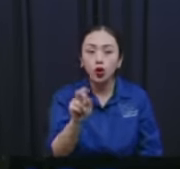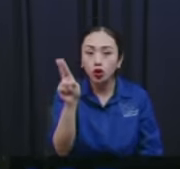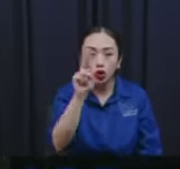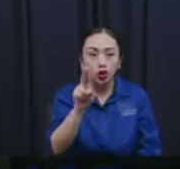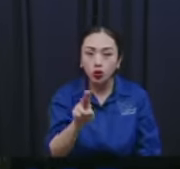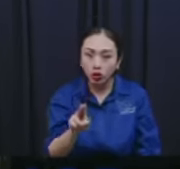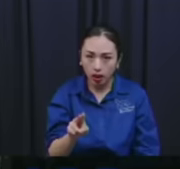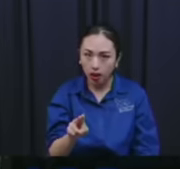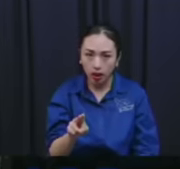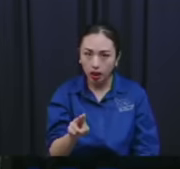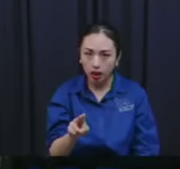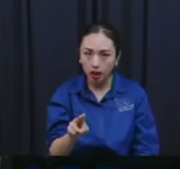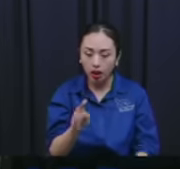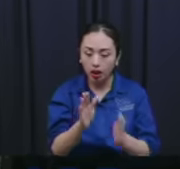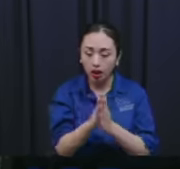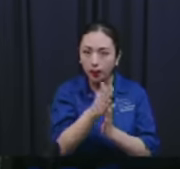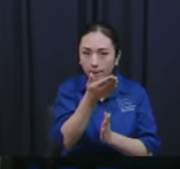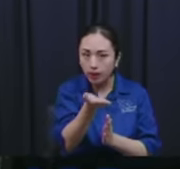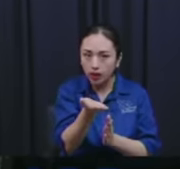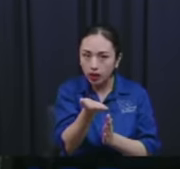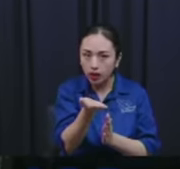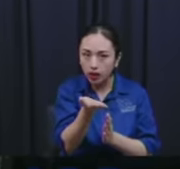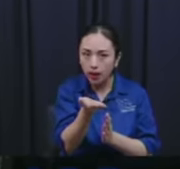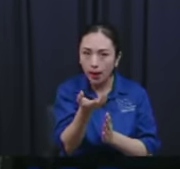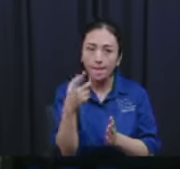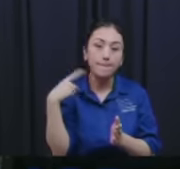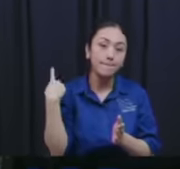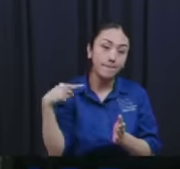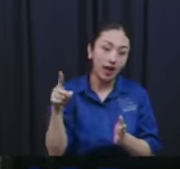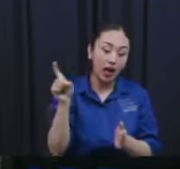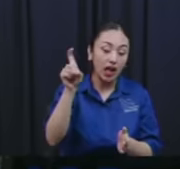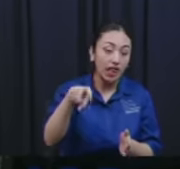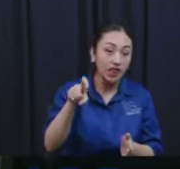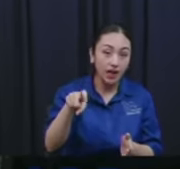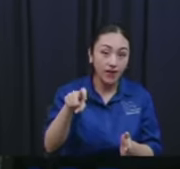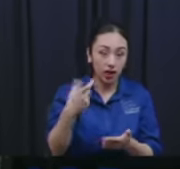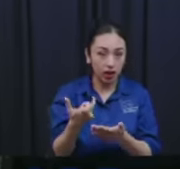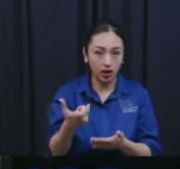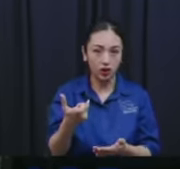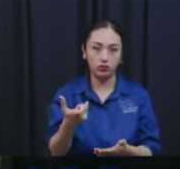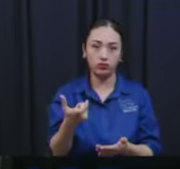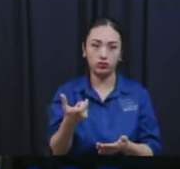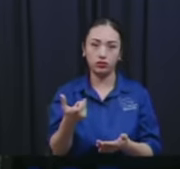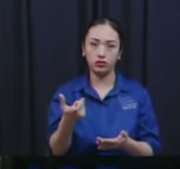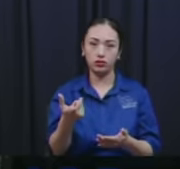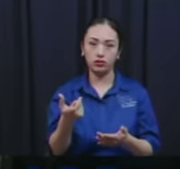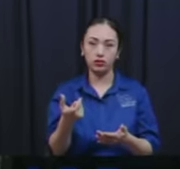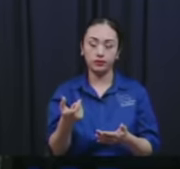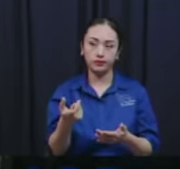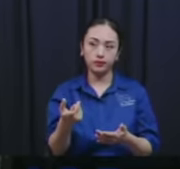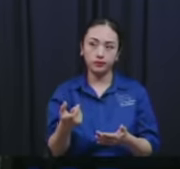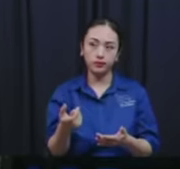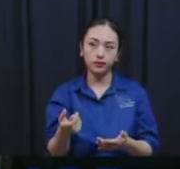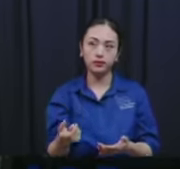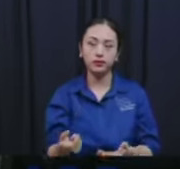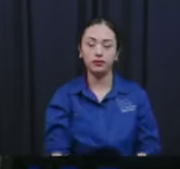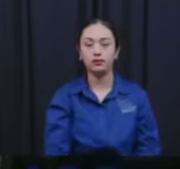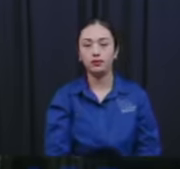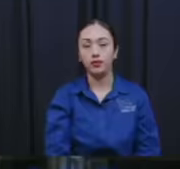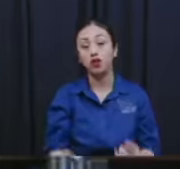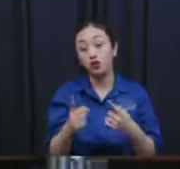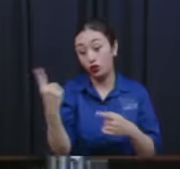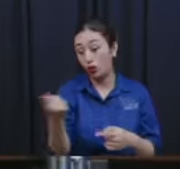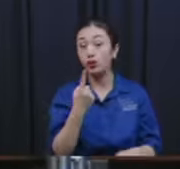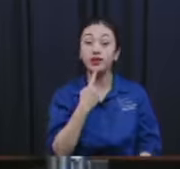nada Eso es lo óptimo pero nadie lo recibe todos le dicen Amén pero todos están metidos en